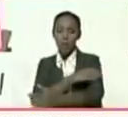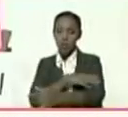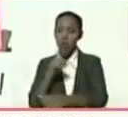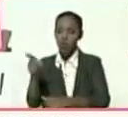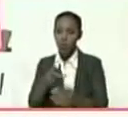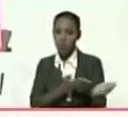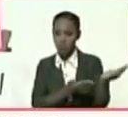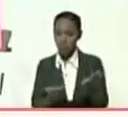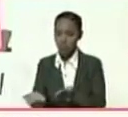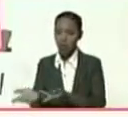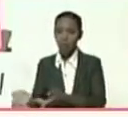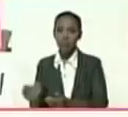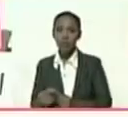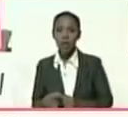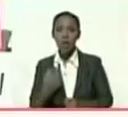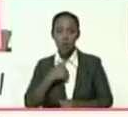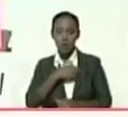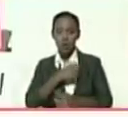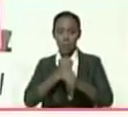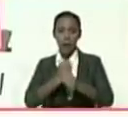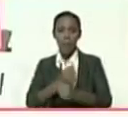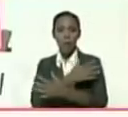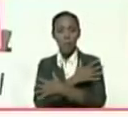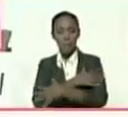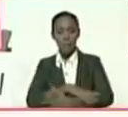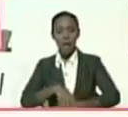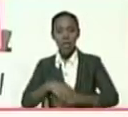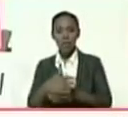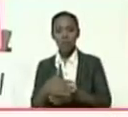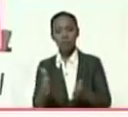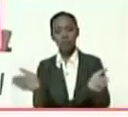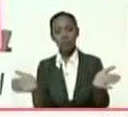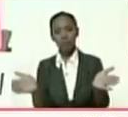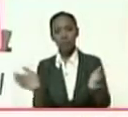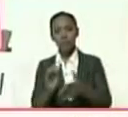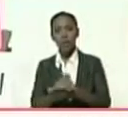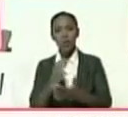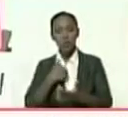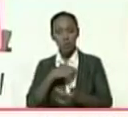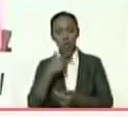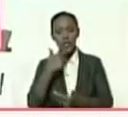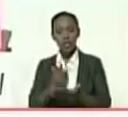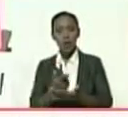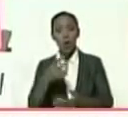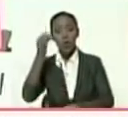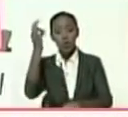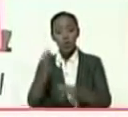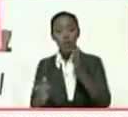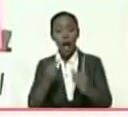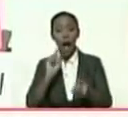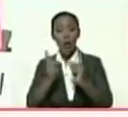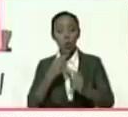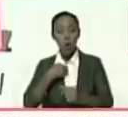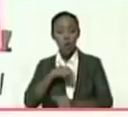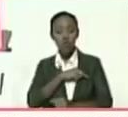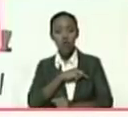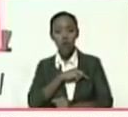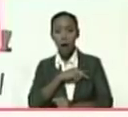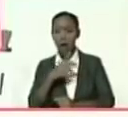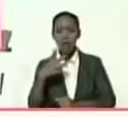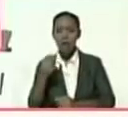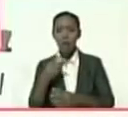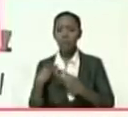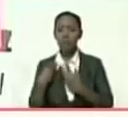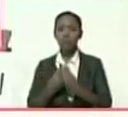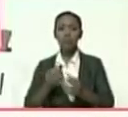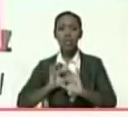Nos esperaremos con los brazos abiertos. Y nosotros lo hemos dicho en varias ocasiones. Si la suerte de alguno de nosotros no nos